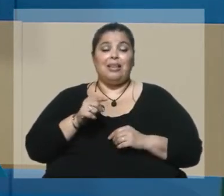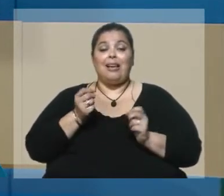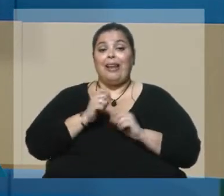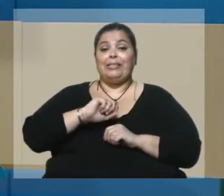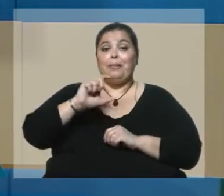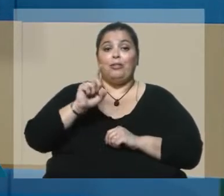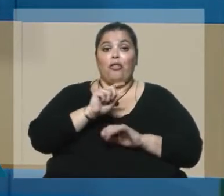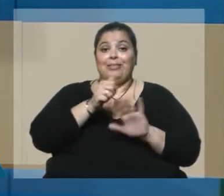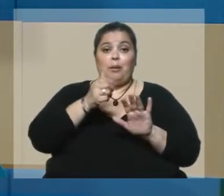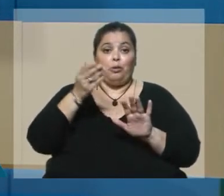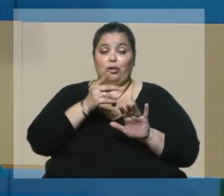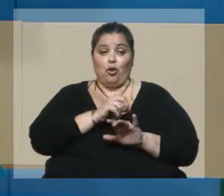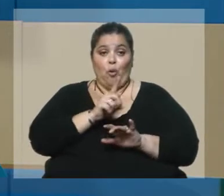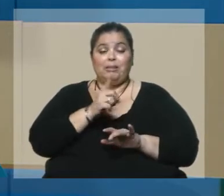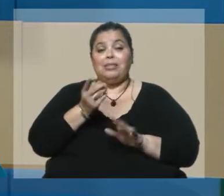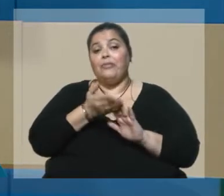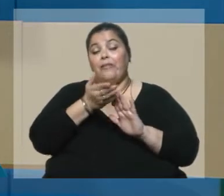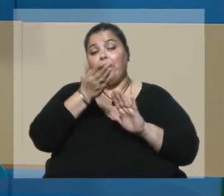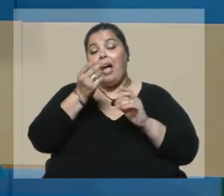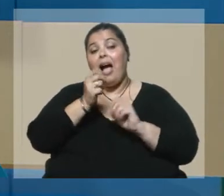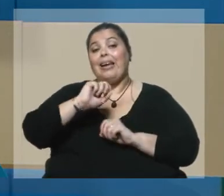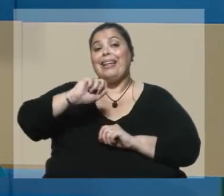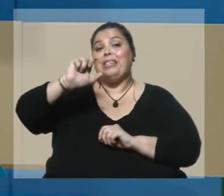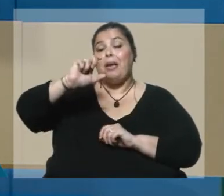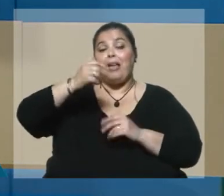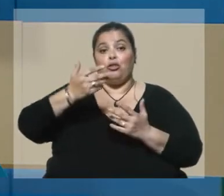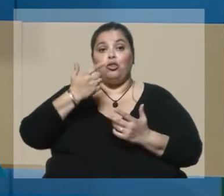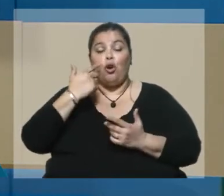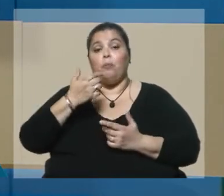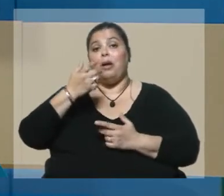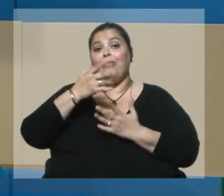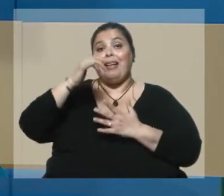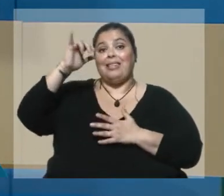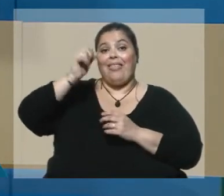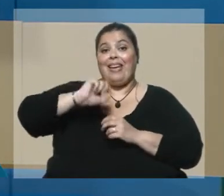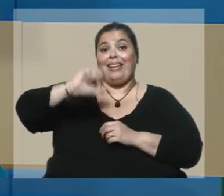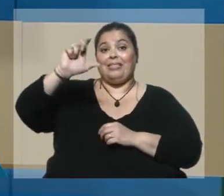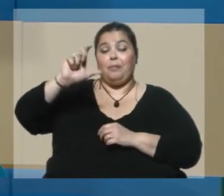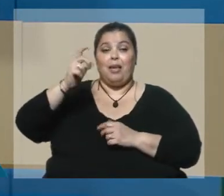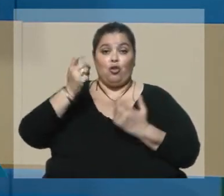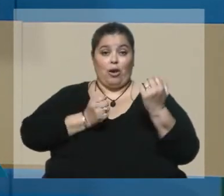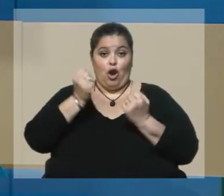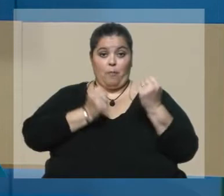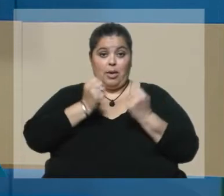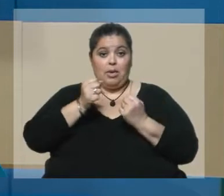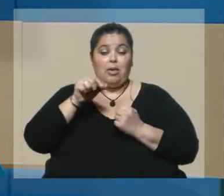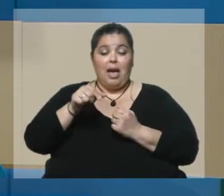del 6% o sea estamos yendo hacia un crecimiento o a tasa de crecimiento consistente con nuestro crecimiento potencial que